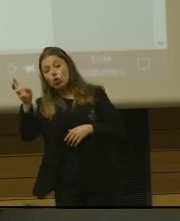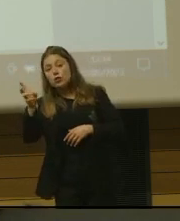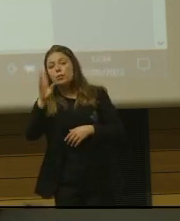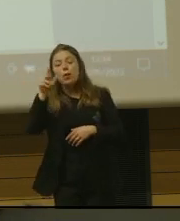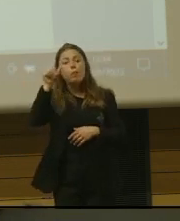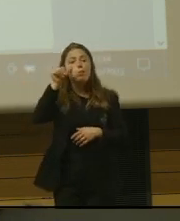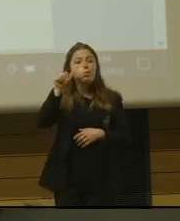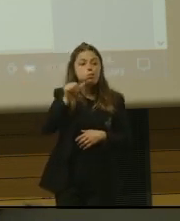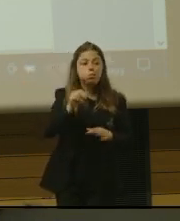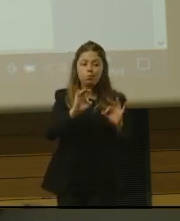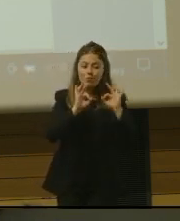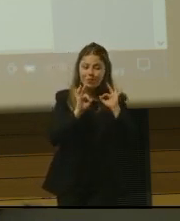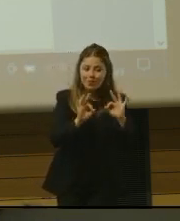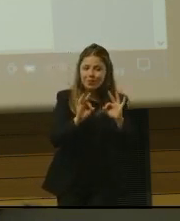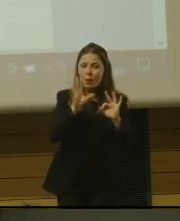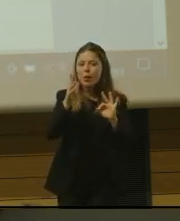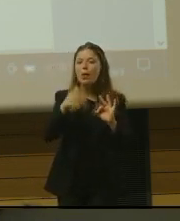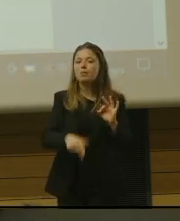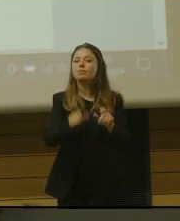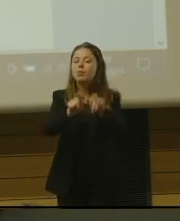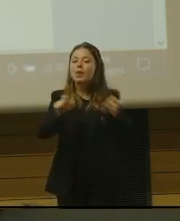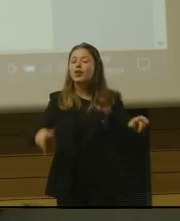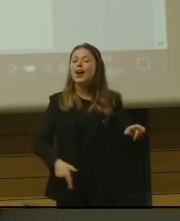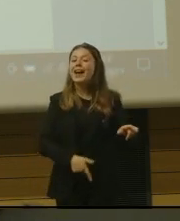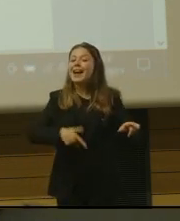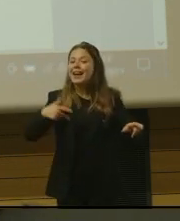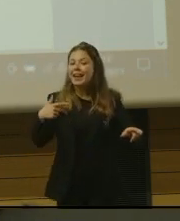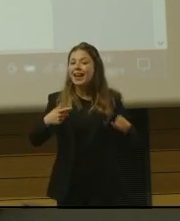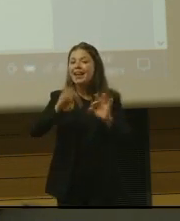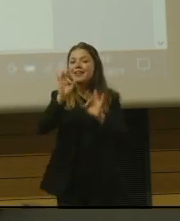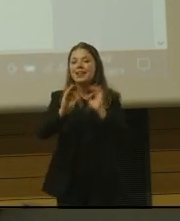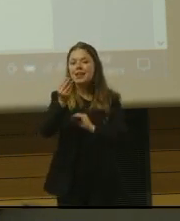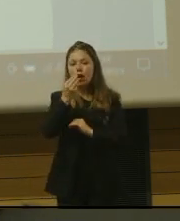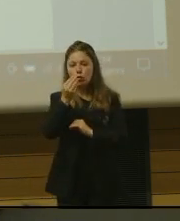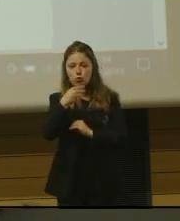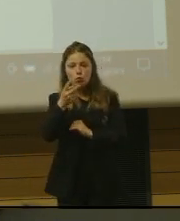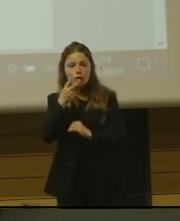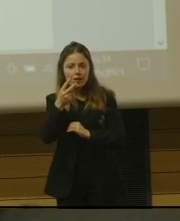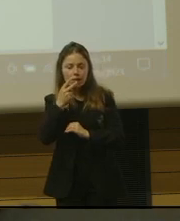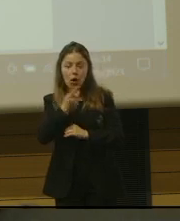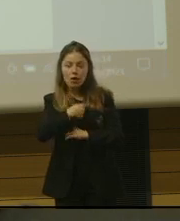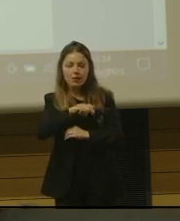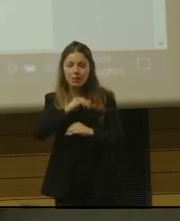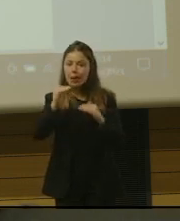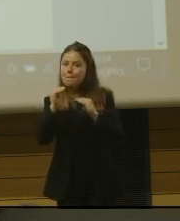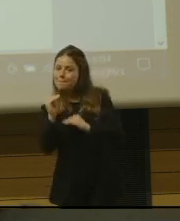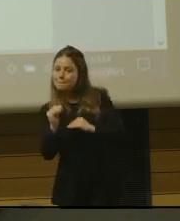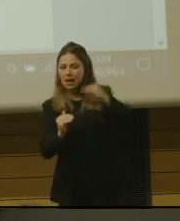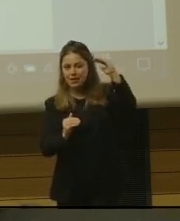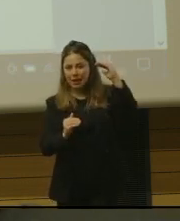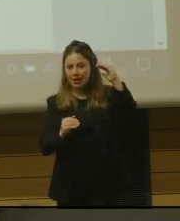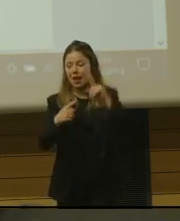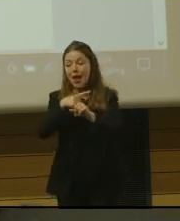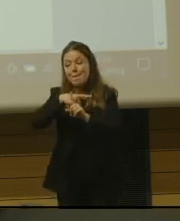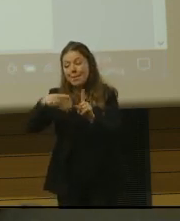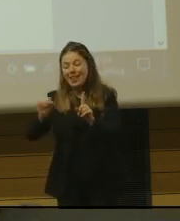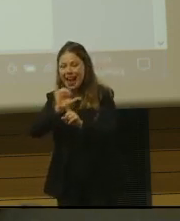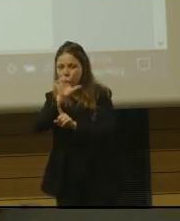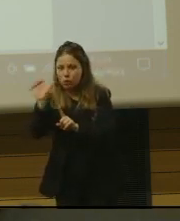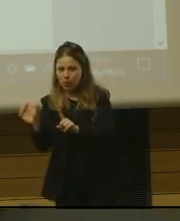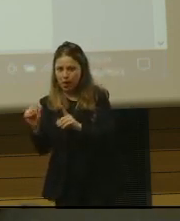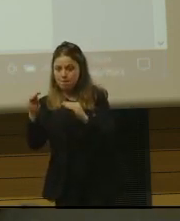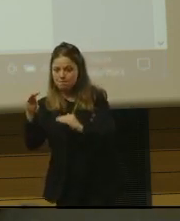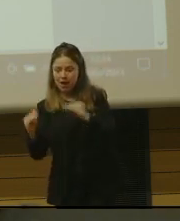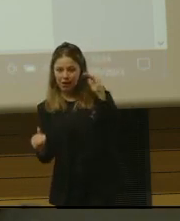las embarazadas, pero sí en la población general al final lo que sucede es que las tasas de consumo de tabaco en España son más altas que la media europea, ¿no? Entonces,